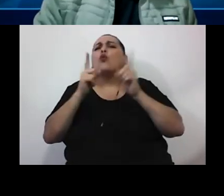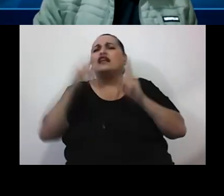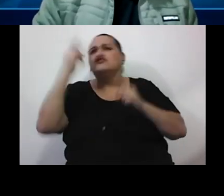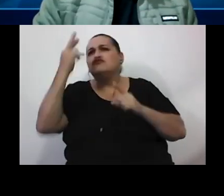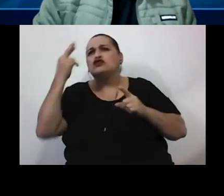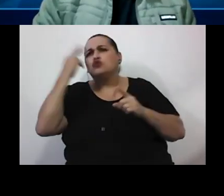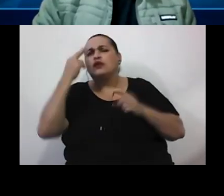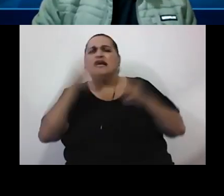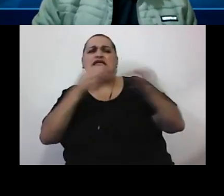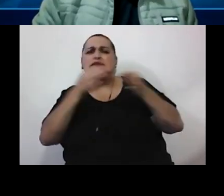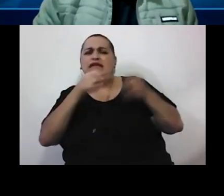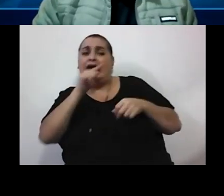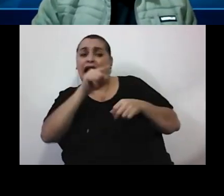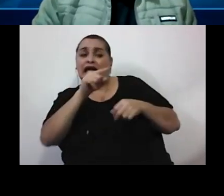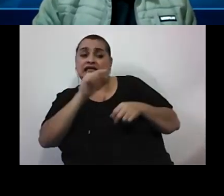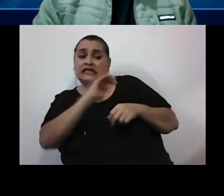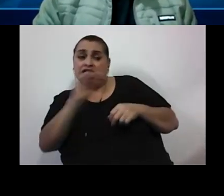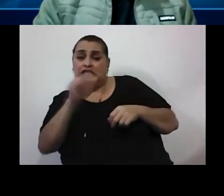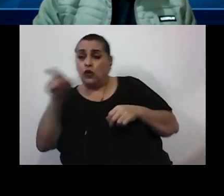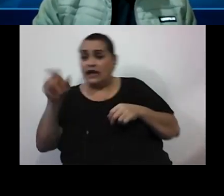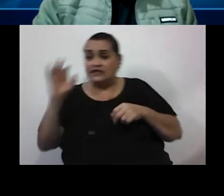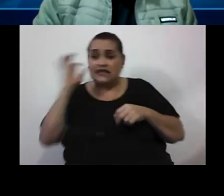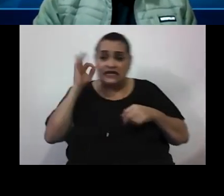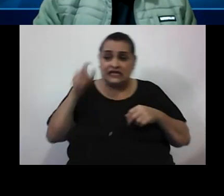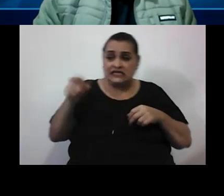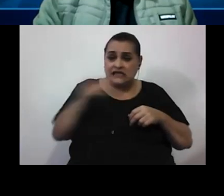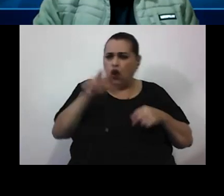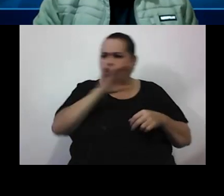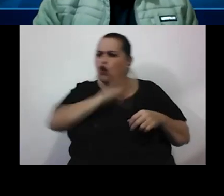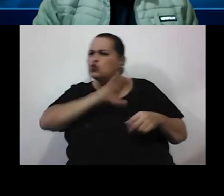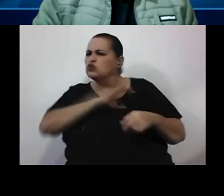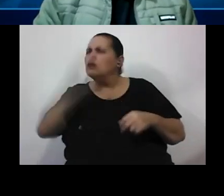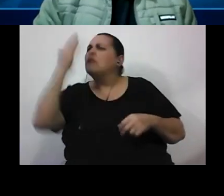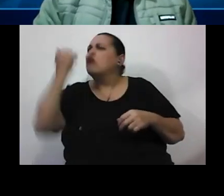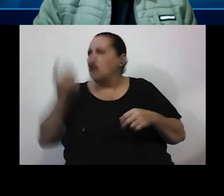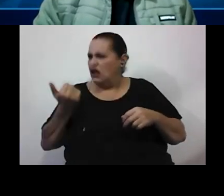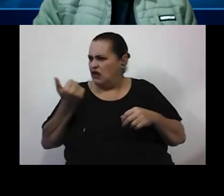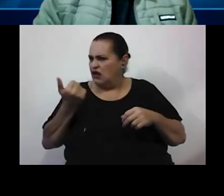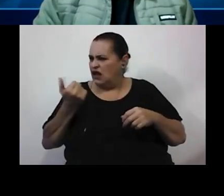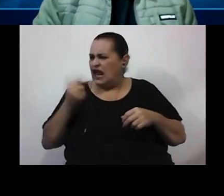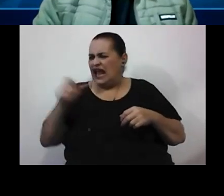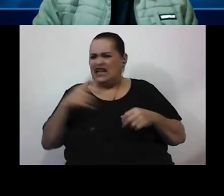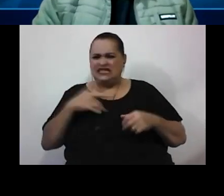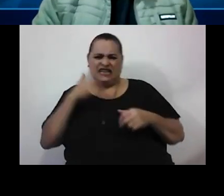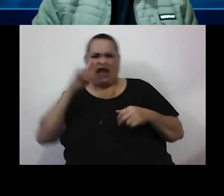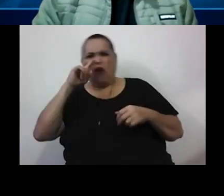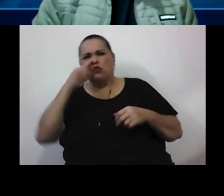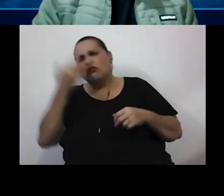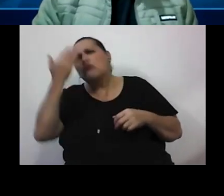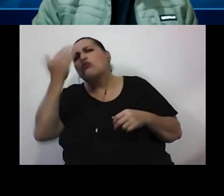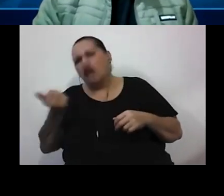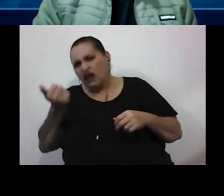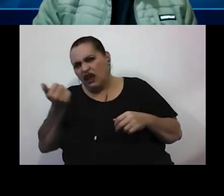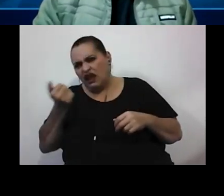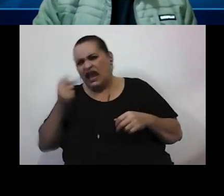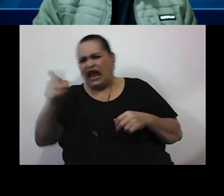ese niño, esa niña se comporta así en la escuela. ¿Por qué será que está inquieto? ¿Por qué será que se siente aburrido? ¿Por qué será que le